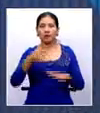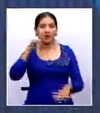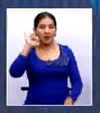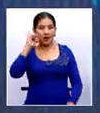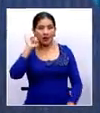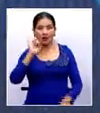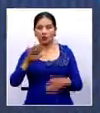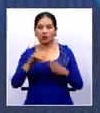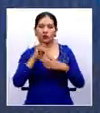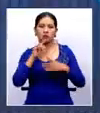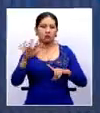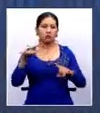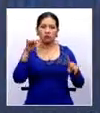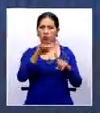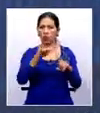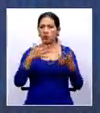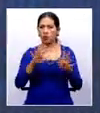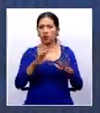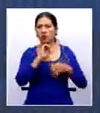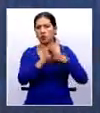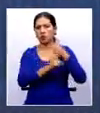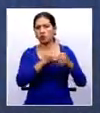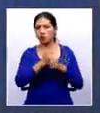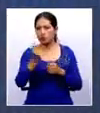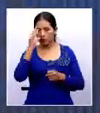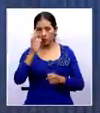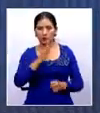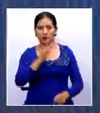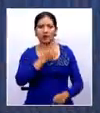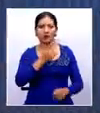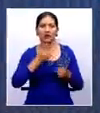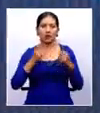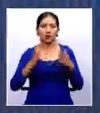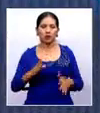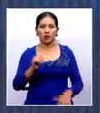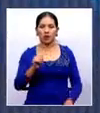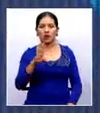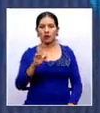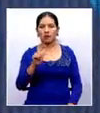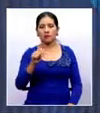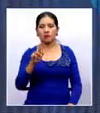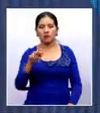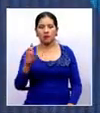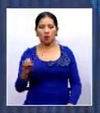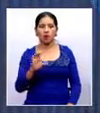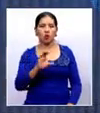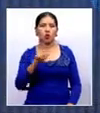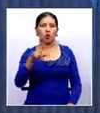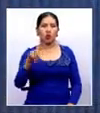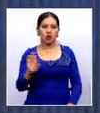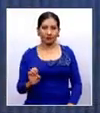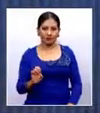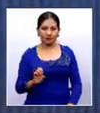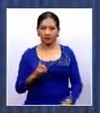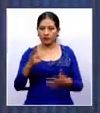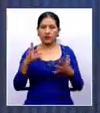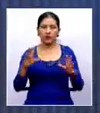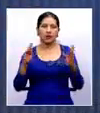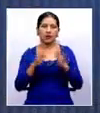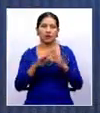una agresión que hubiera sufrido el diputado Abelardo Colque, allá en la